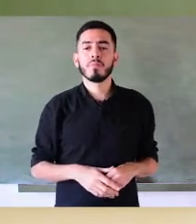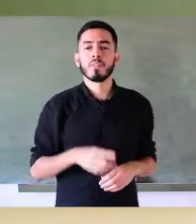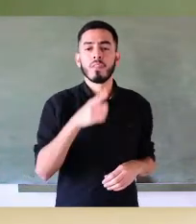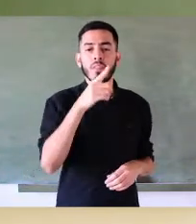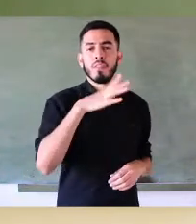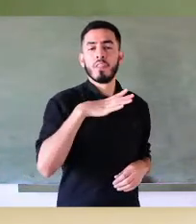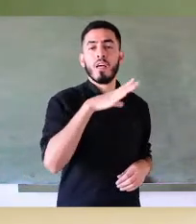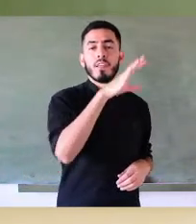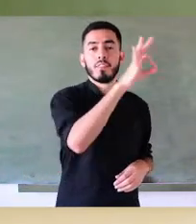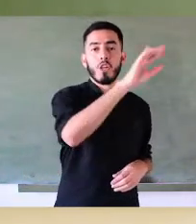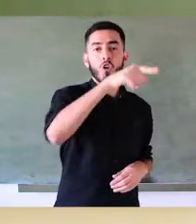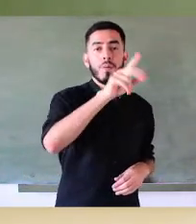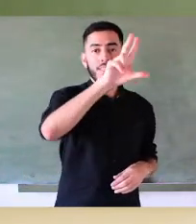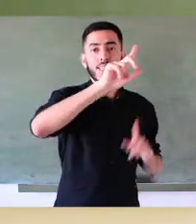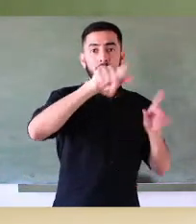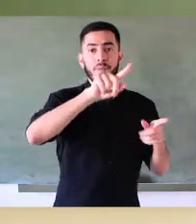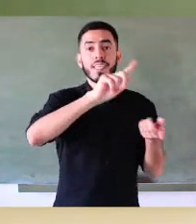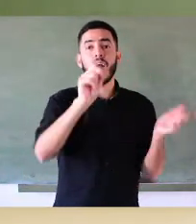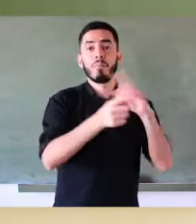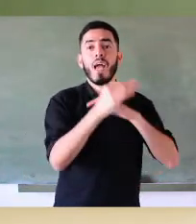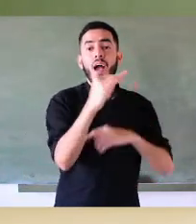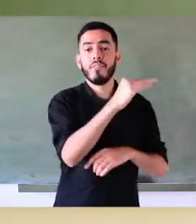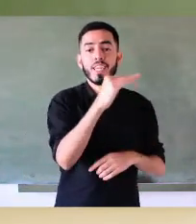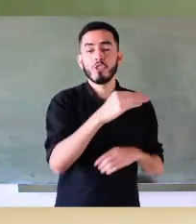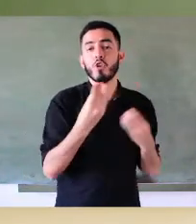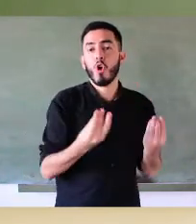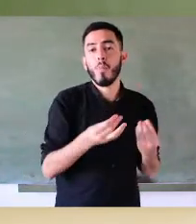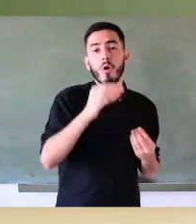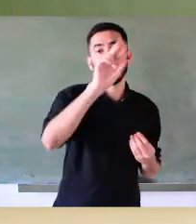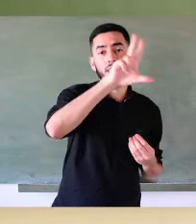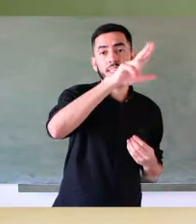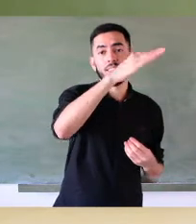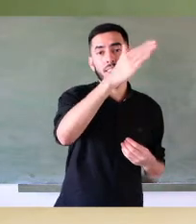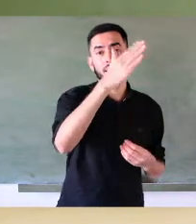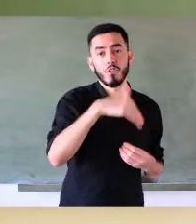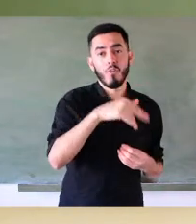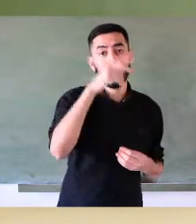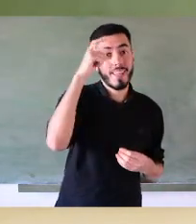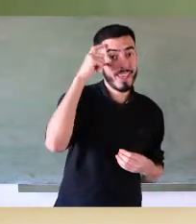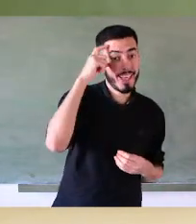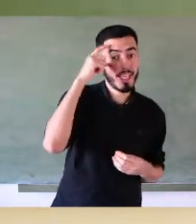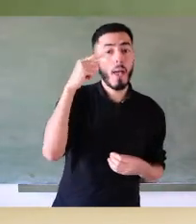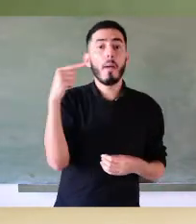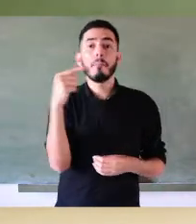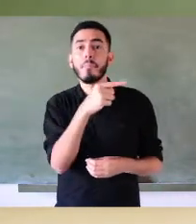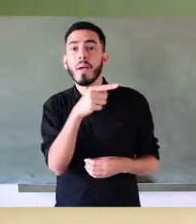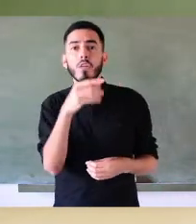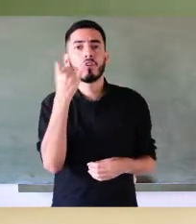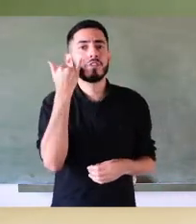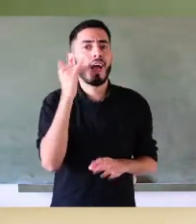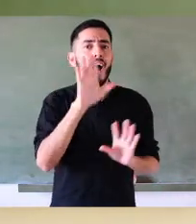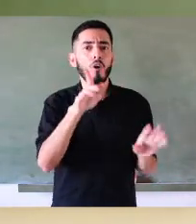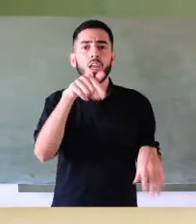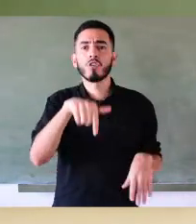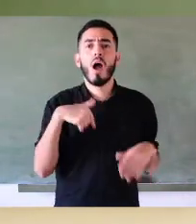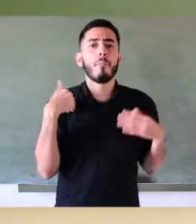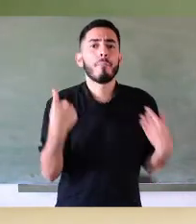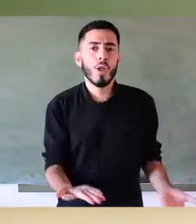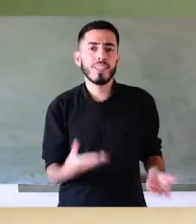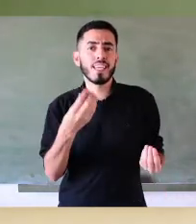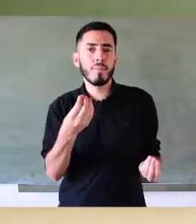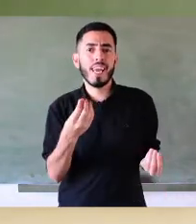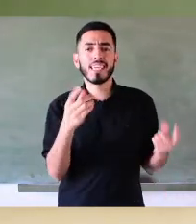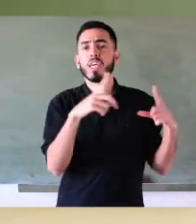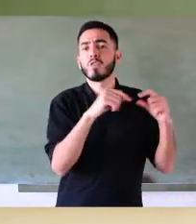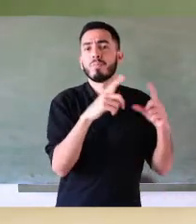número decimal, 0,3, que nos quedaría 3 sobre 10, menos, voy a aprovechar a simplificar esta